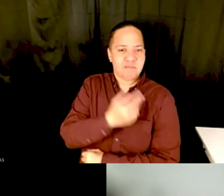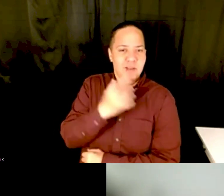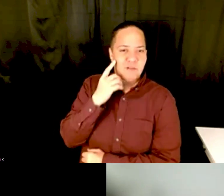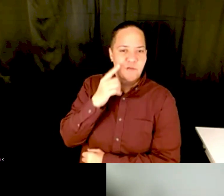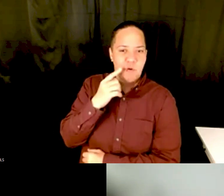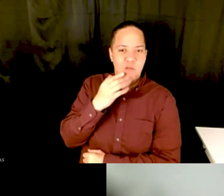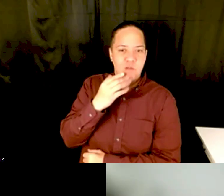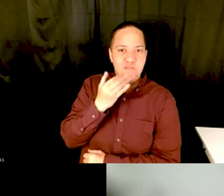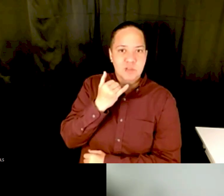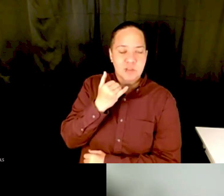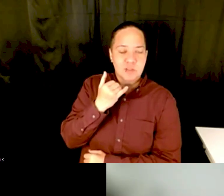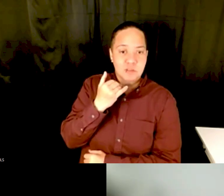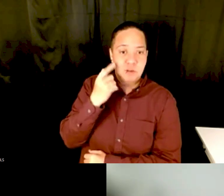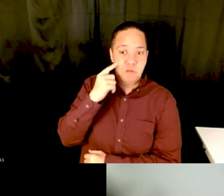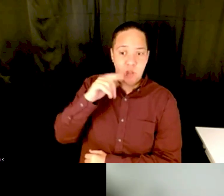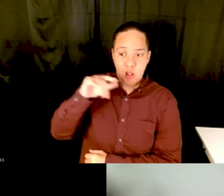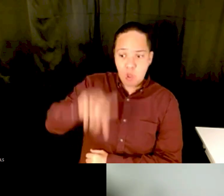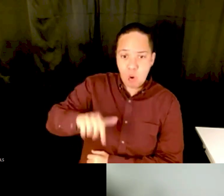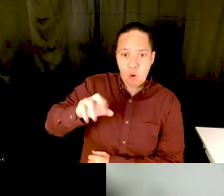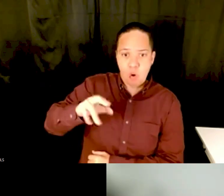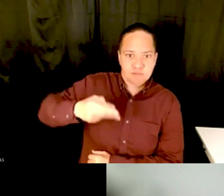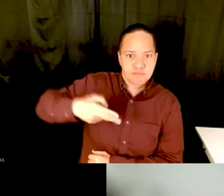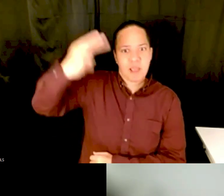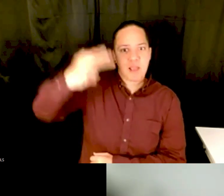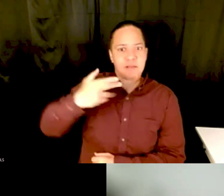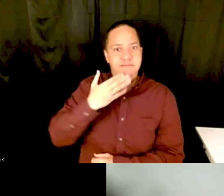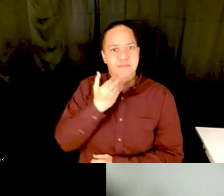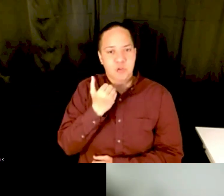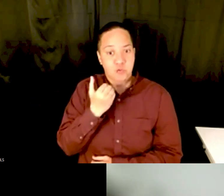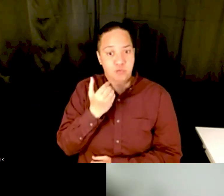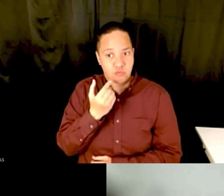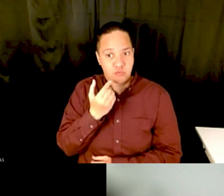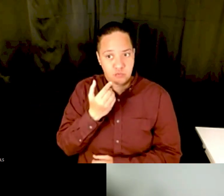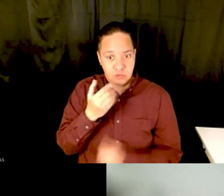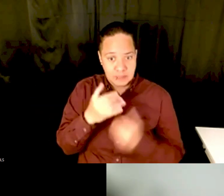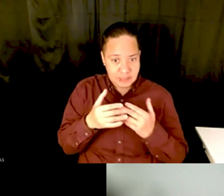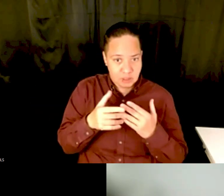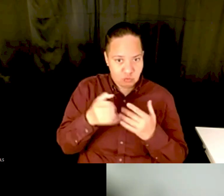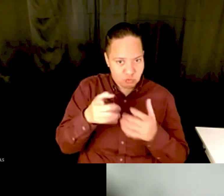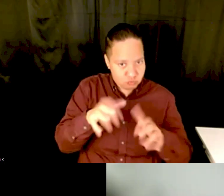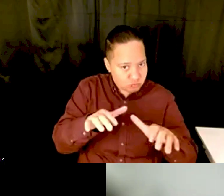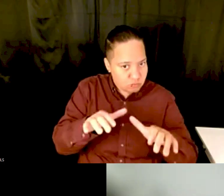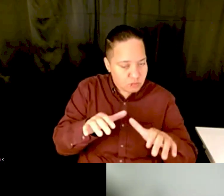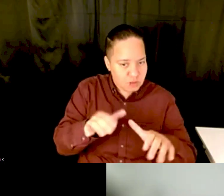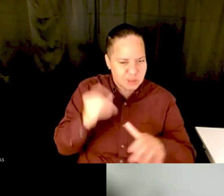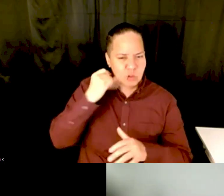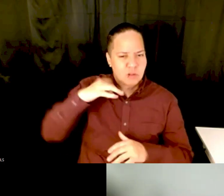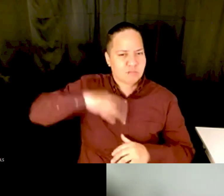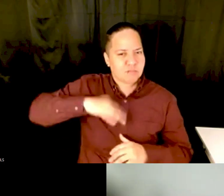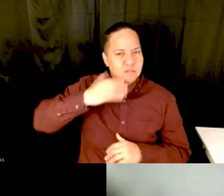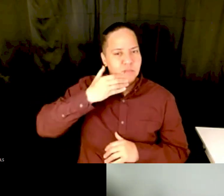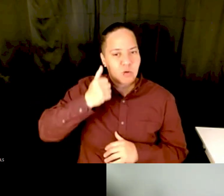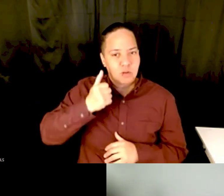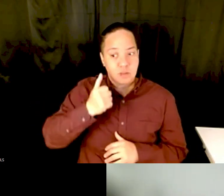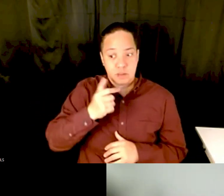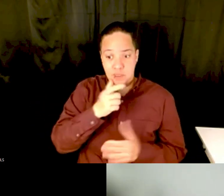vaya hipoglicemia o hiperglicemia, ¿tú lo harías? Si tú quieres el bienestar de tu hijo, quien te